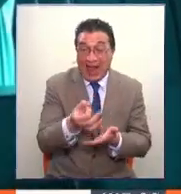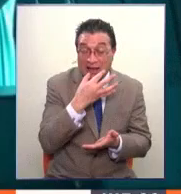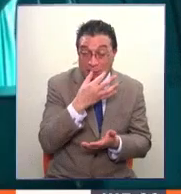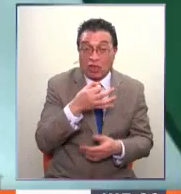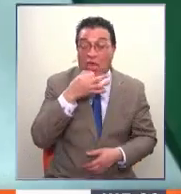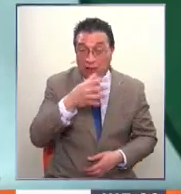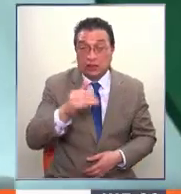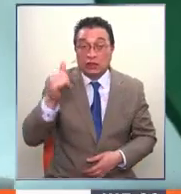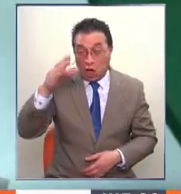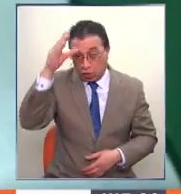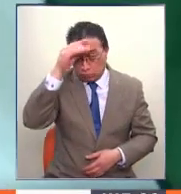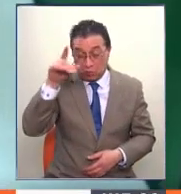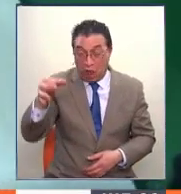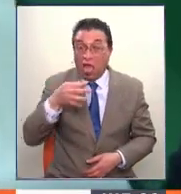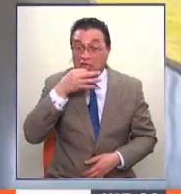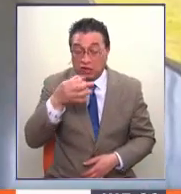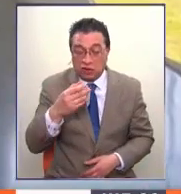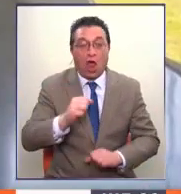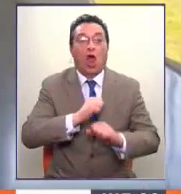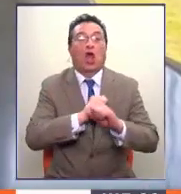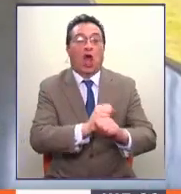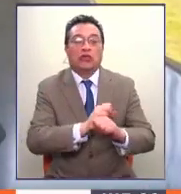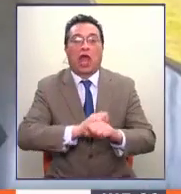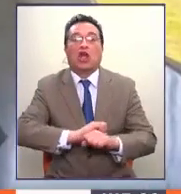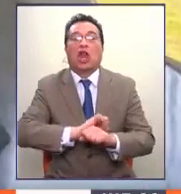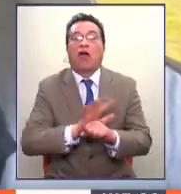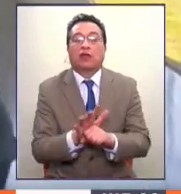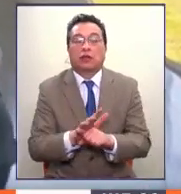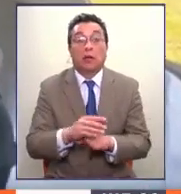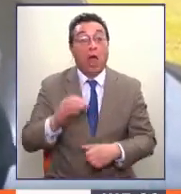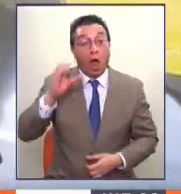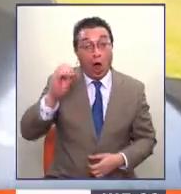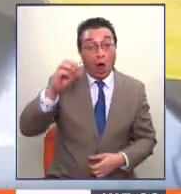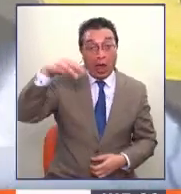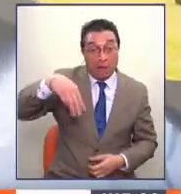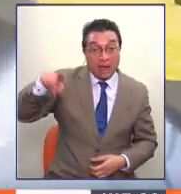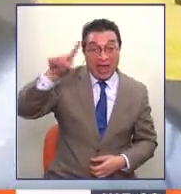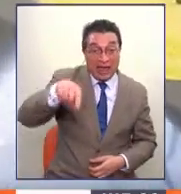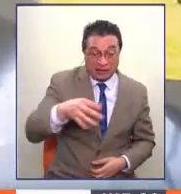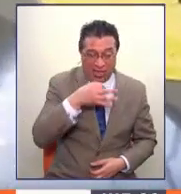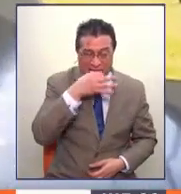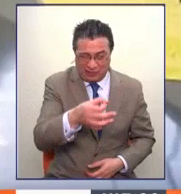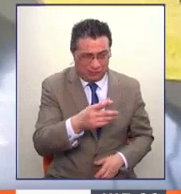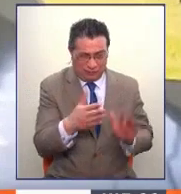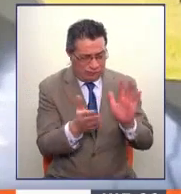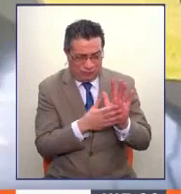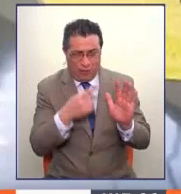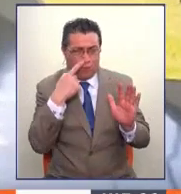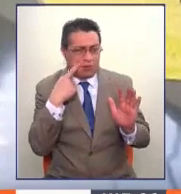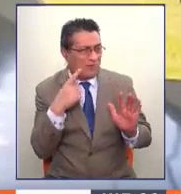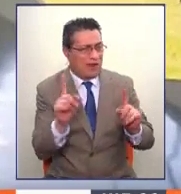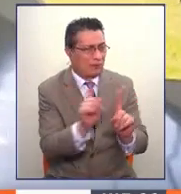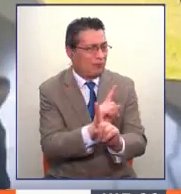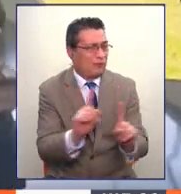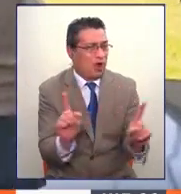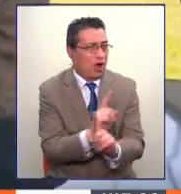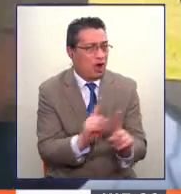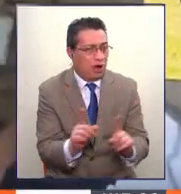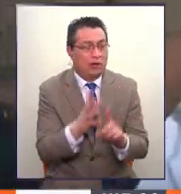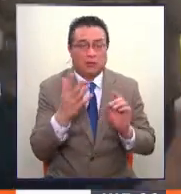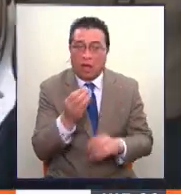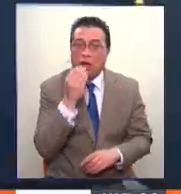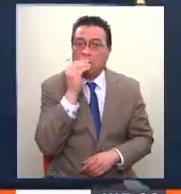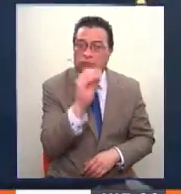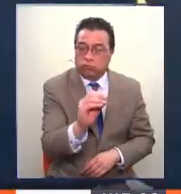Trump, sirve para combatir el coronavirus, pese a que la OMS ha dicho que no hay pruebas al respecto y también ha advertido sobre